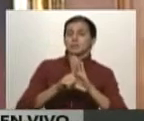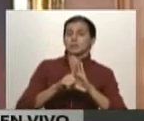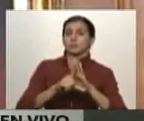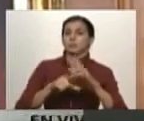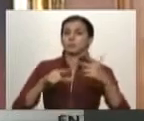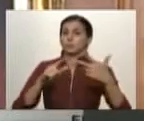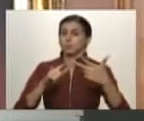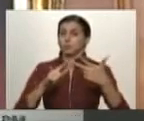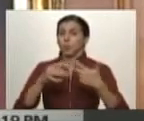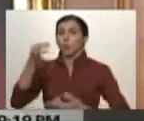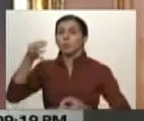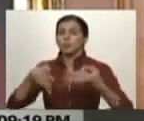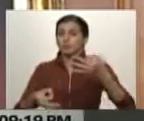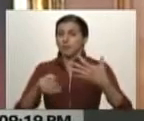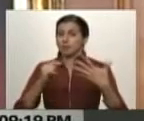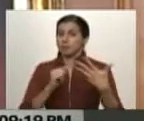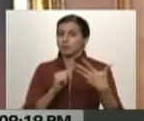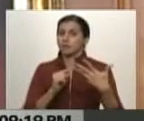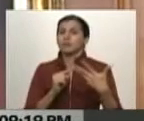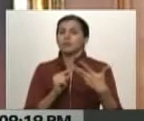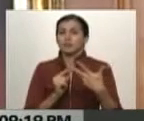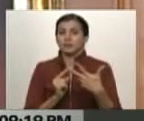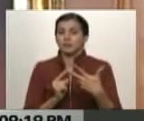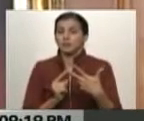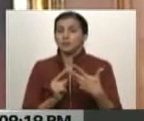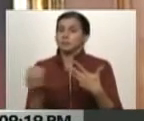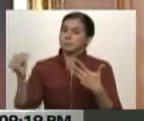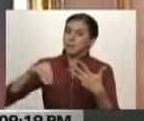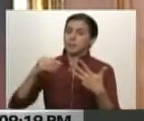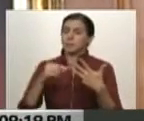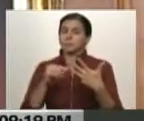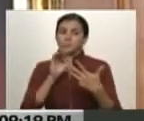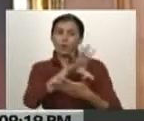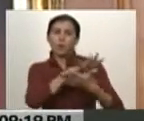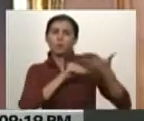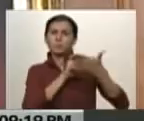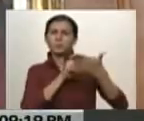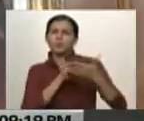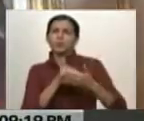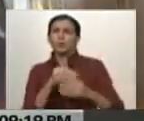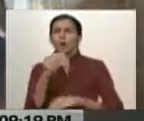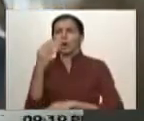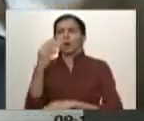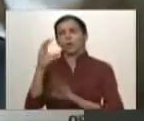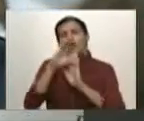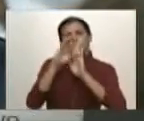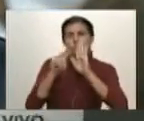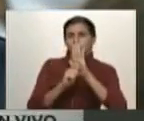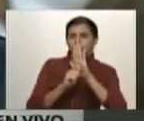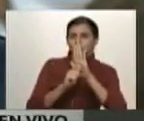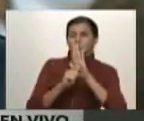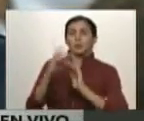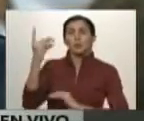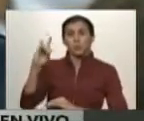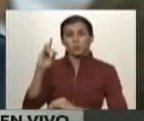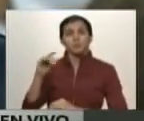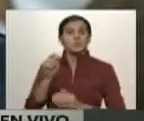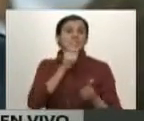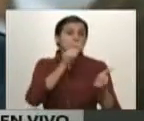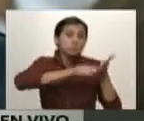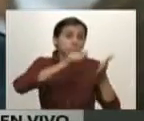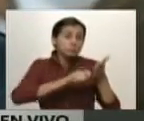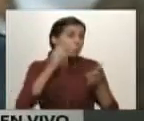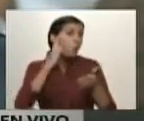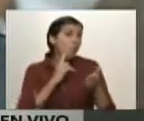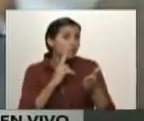poder judicial y además se tomó de la constitución de bolivia hecha por el libertador simón bolívar en 1825